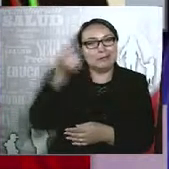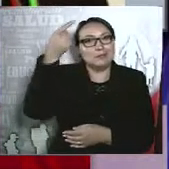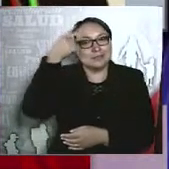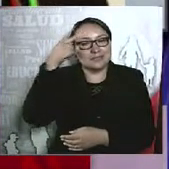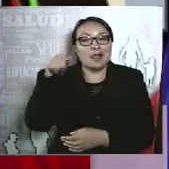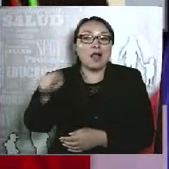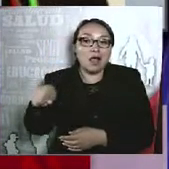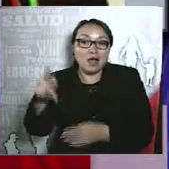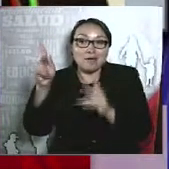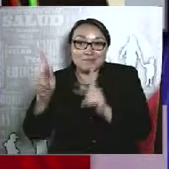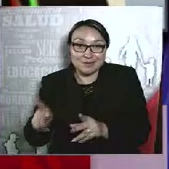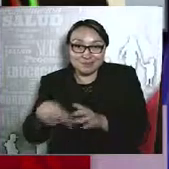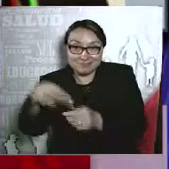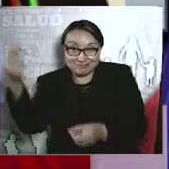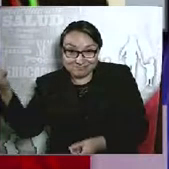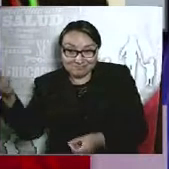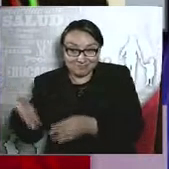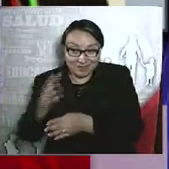desmovilizados les dan de todo.